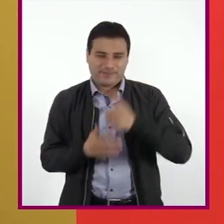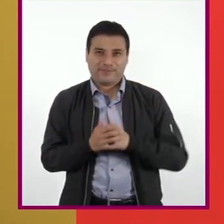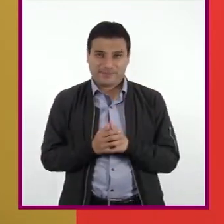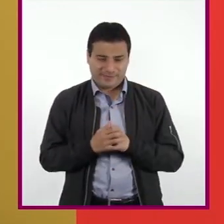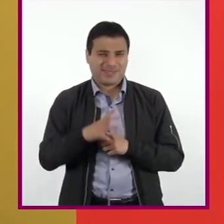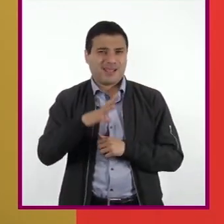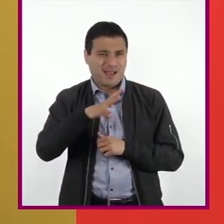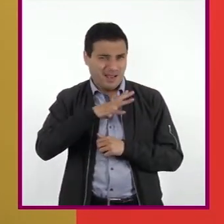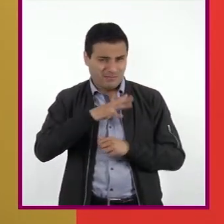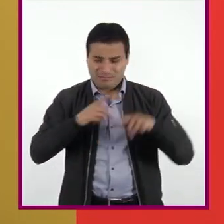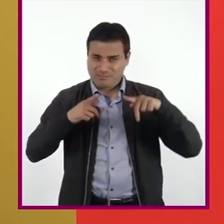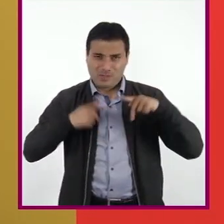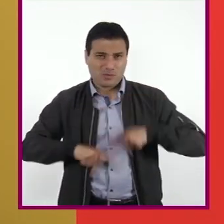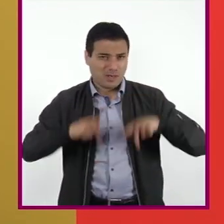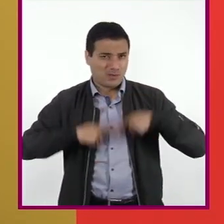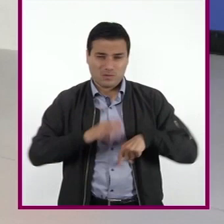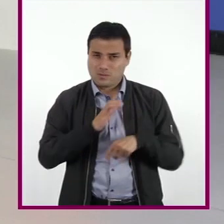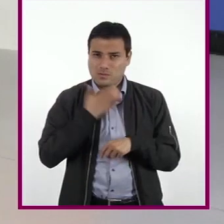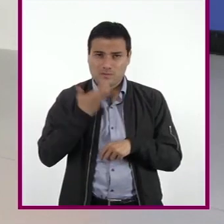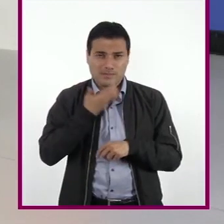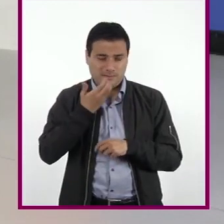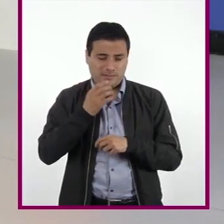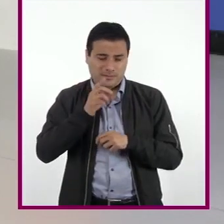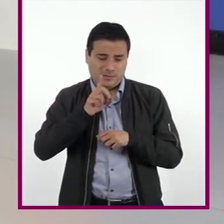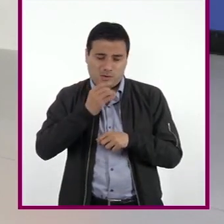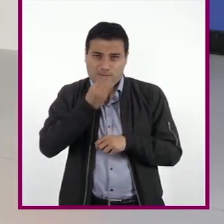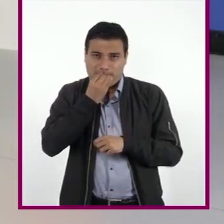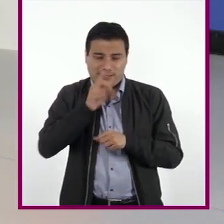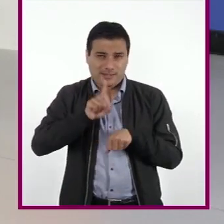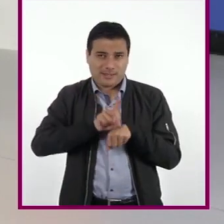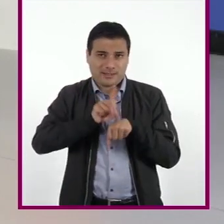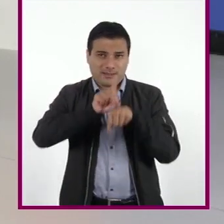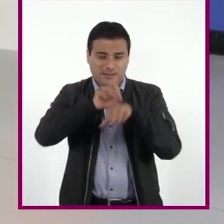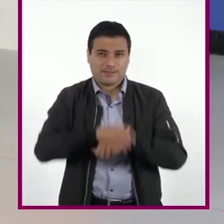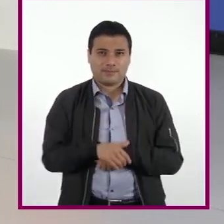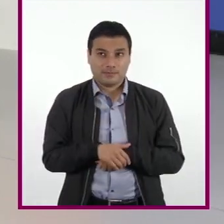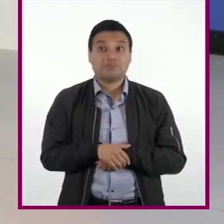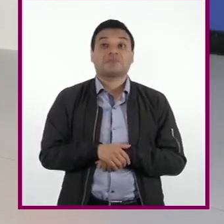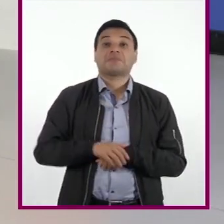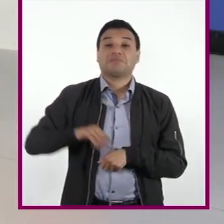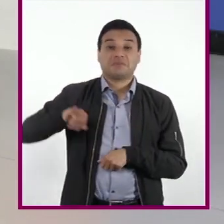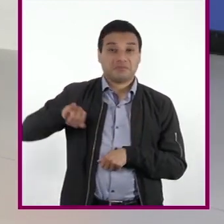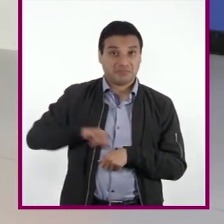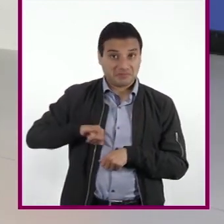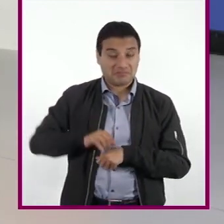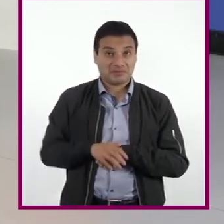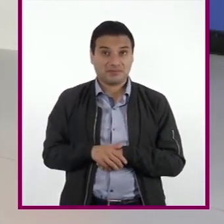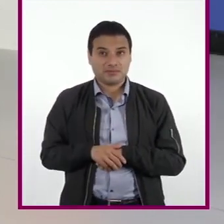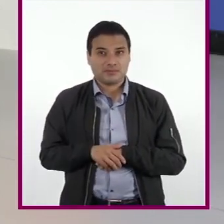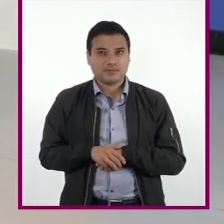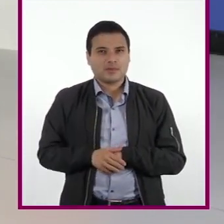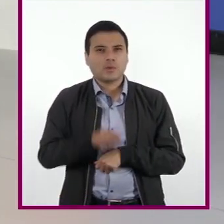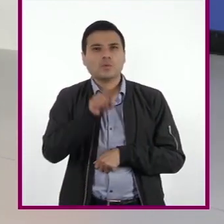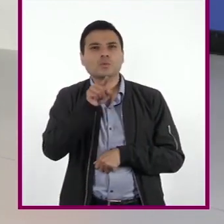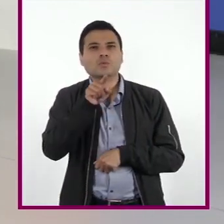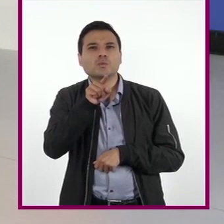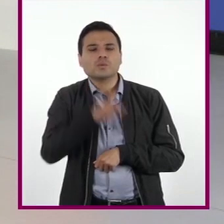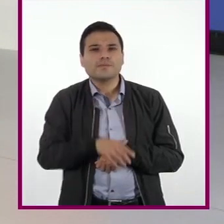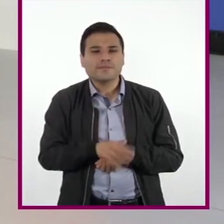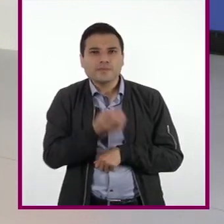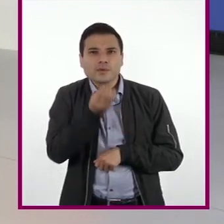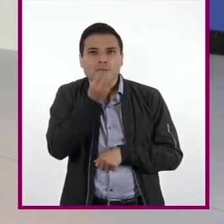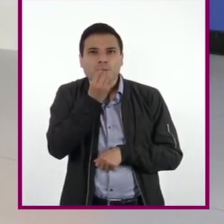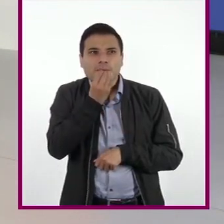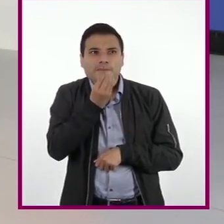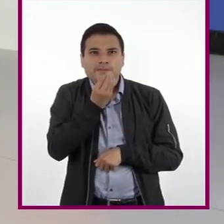platillo de los que consumimos diariamente? Interesante. ¿Cuáles de esos alimentos, además del